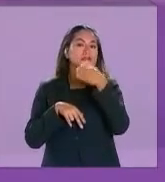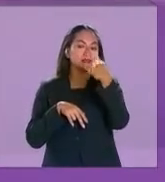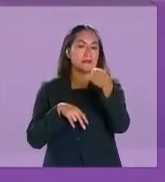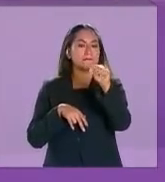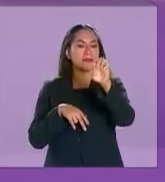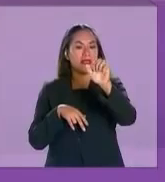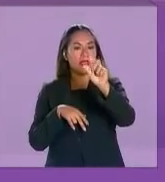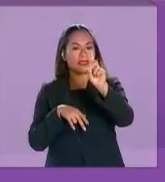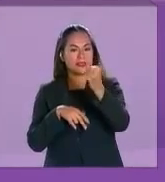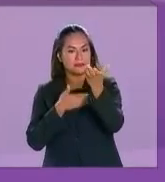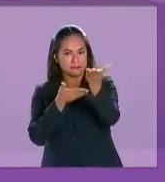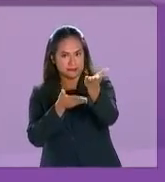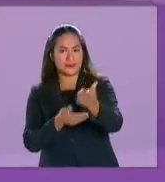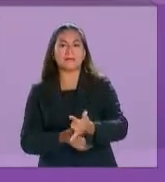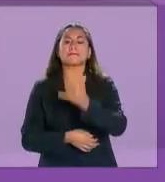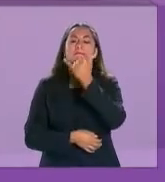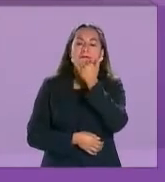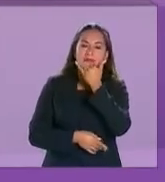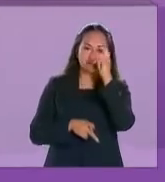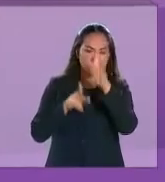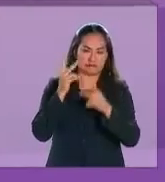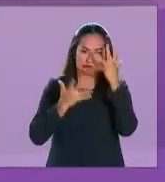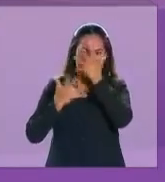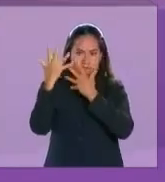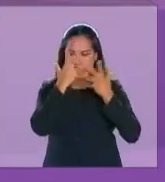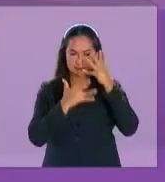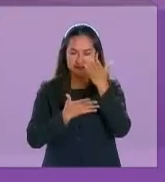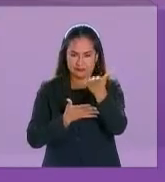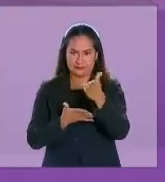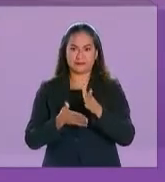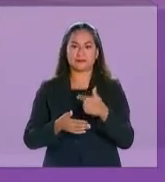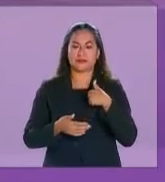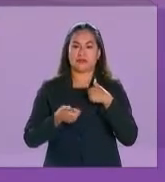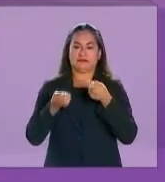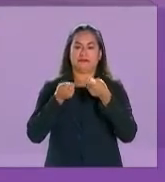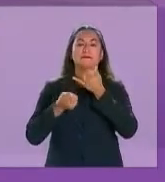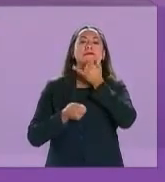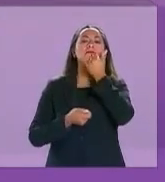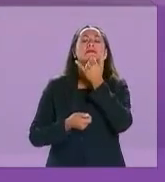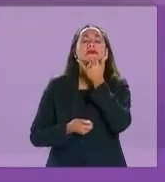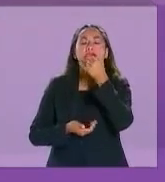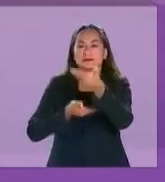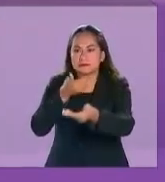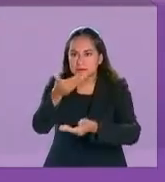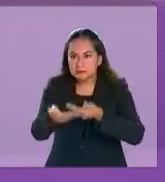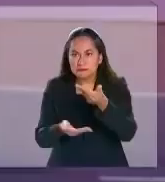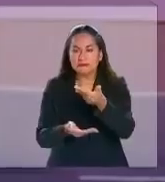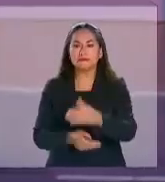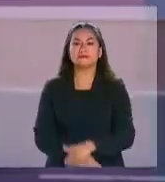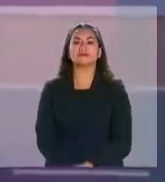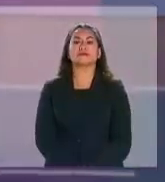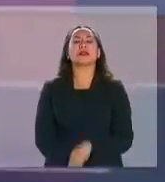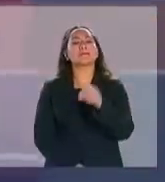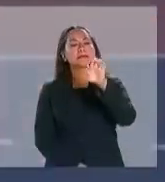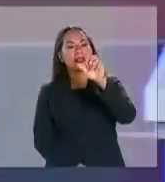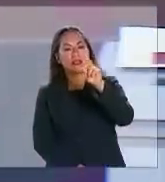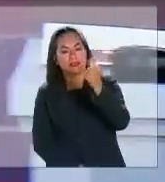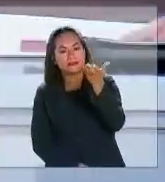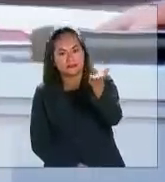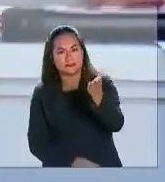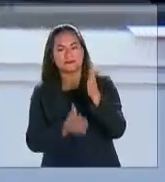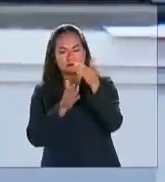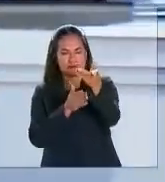disculpen no es esto es una pequeña confusión que tuvo tuvo aquí la moderación diego te platico muy rápidamente